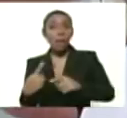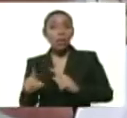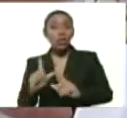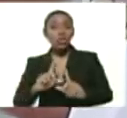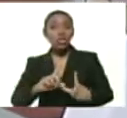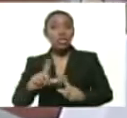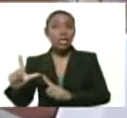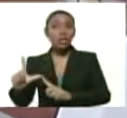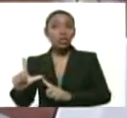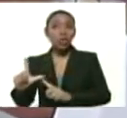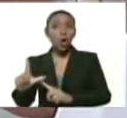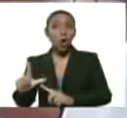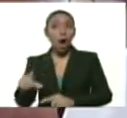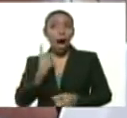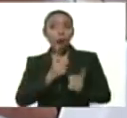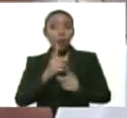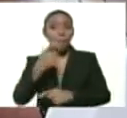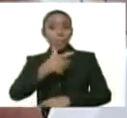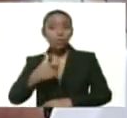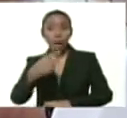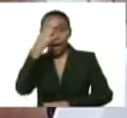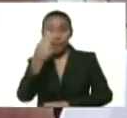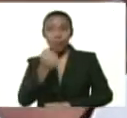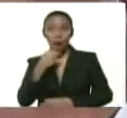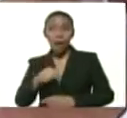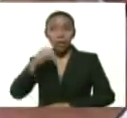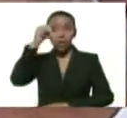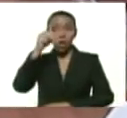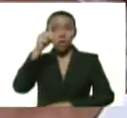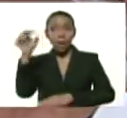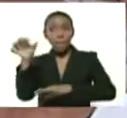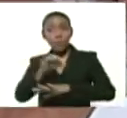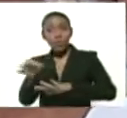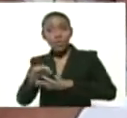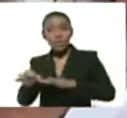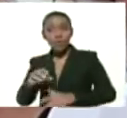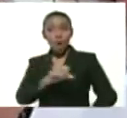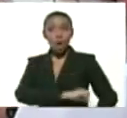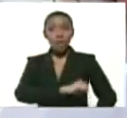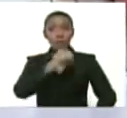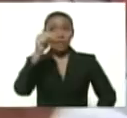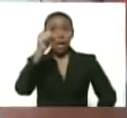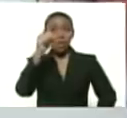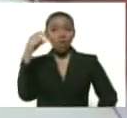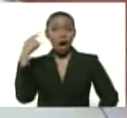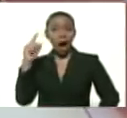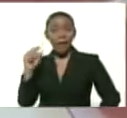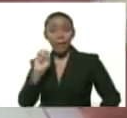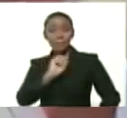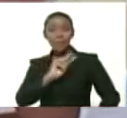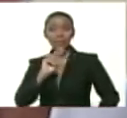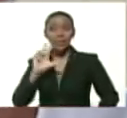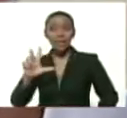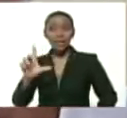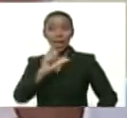en Antímano, tenemos casos en el norte de la ciudad, del municipio Libertador, tenemos casos en el 23 de enero.